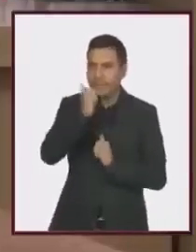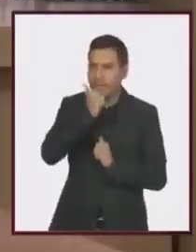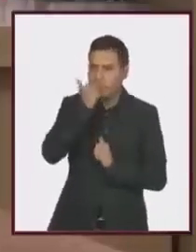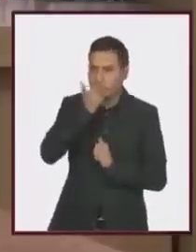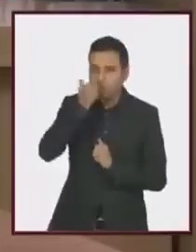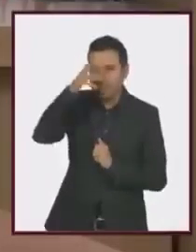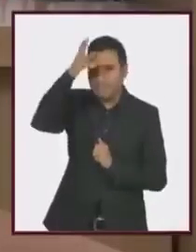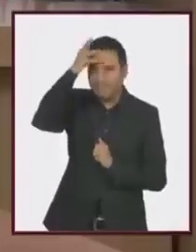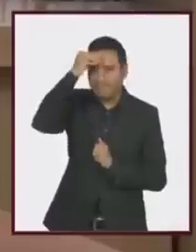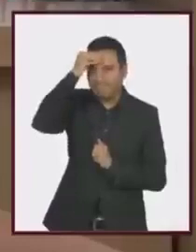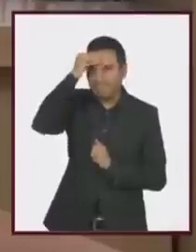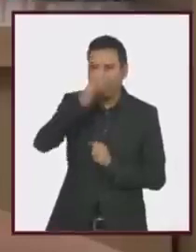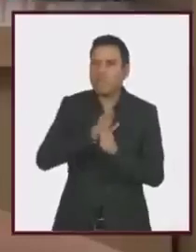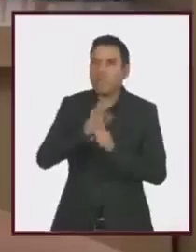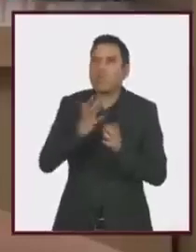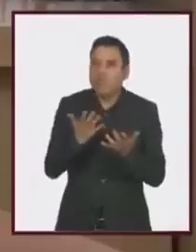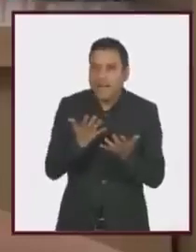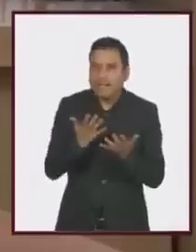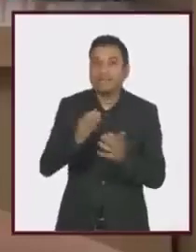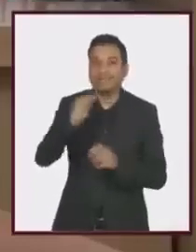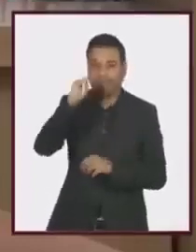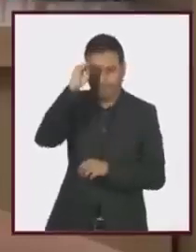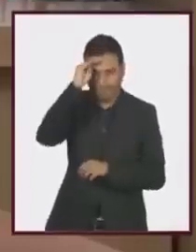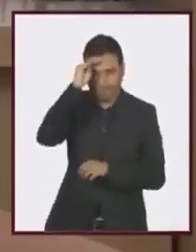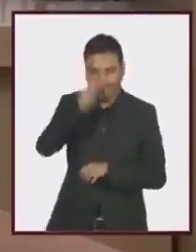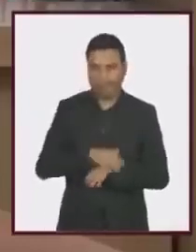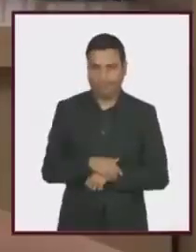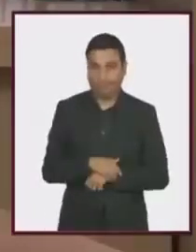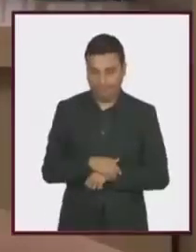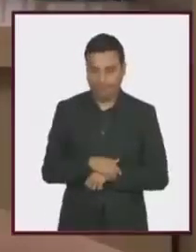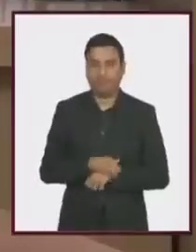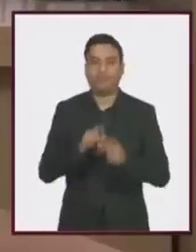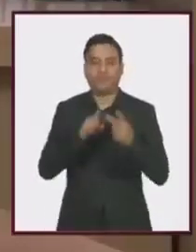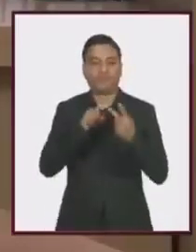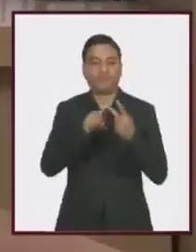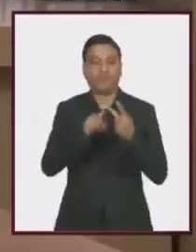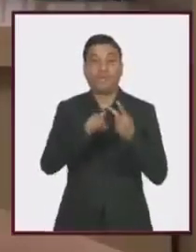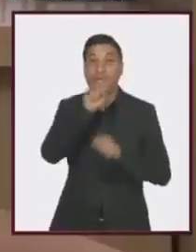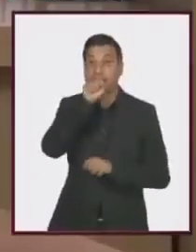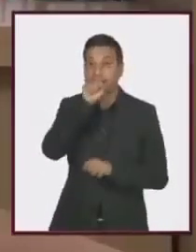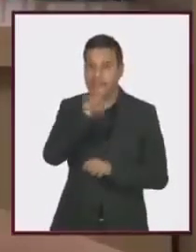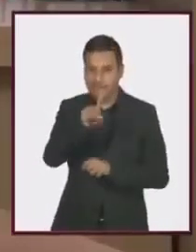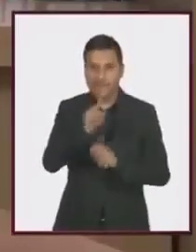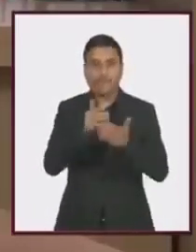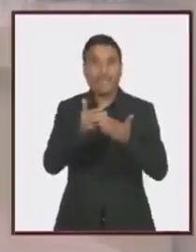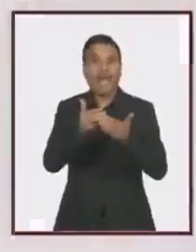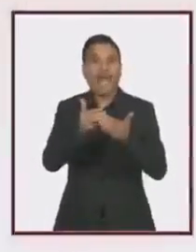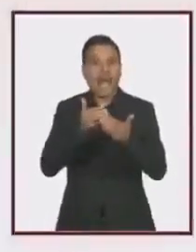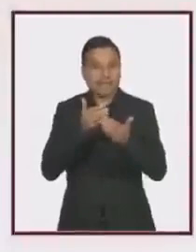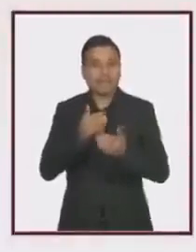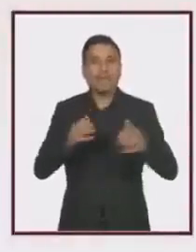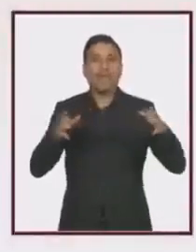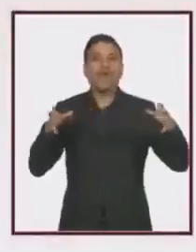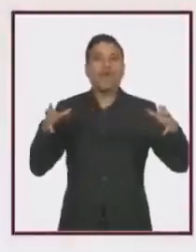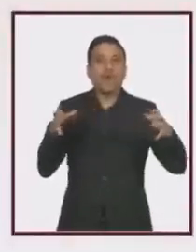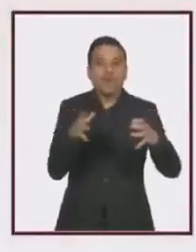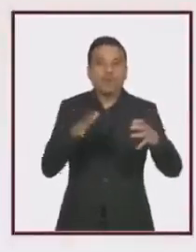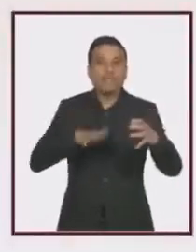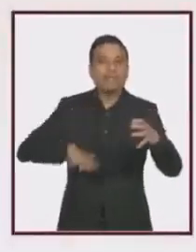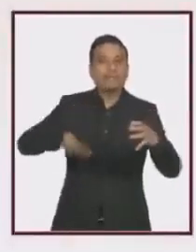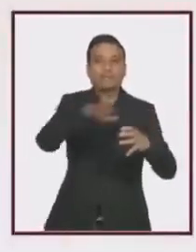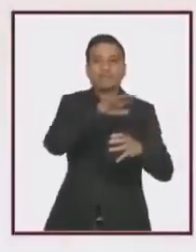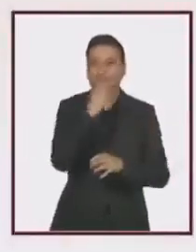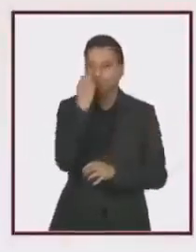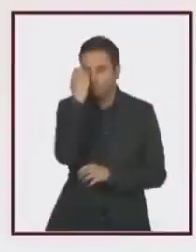estudiantes. El segundo elemento, que también es muy importante, es hacer un diagnóstico de la comunidad. Este diagnóstico de